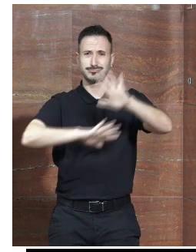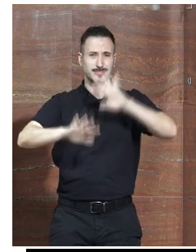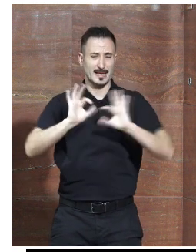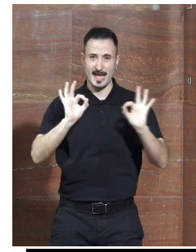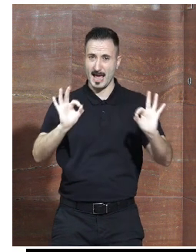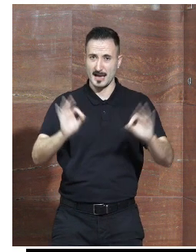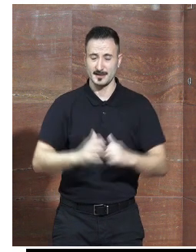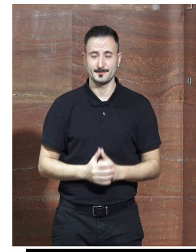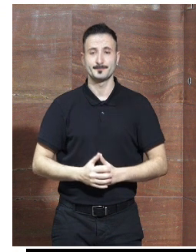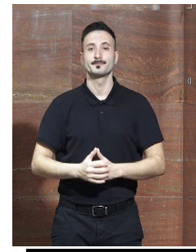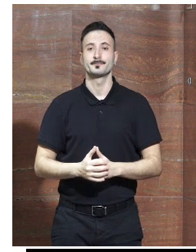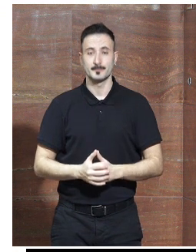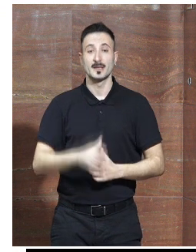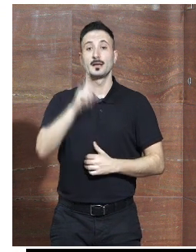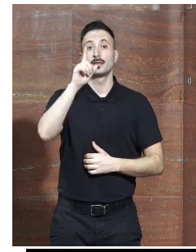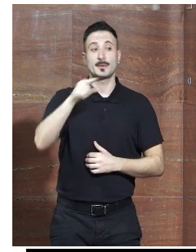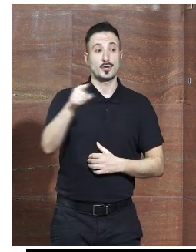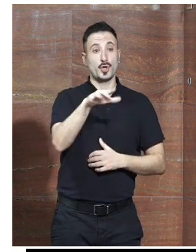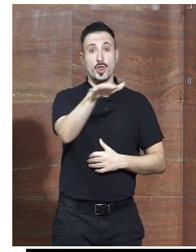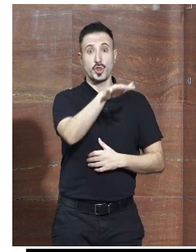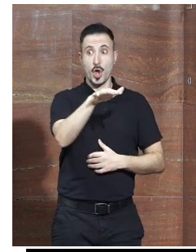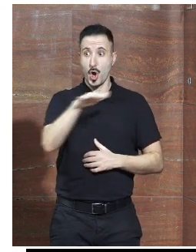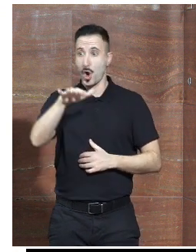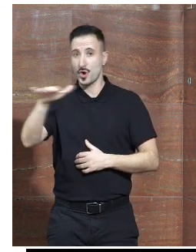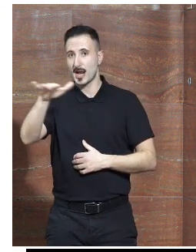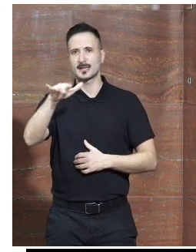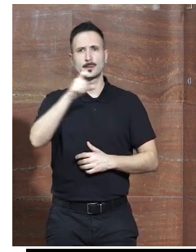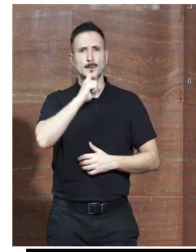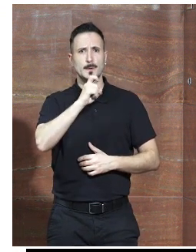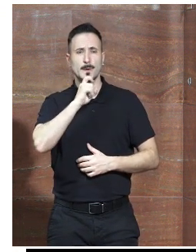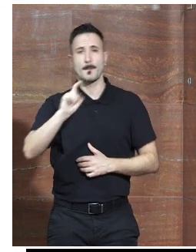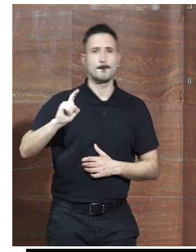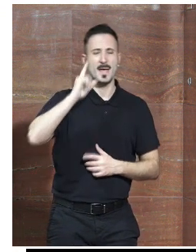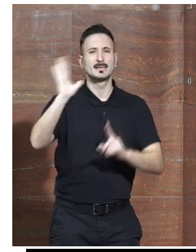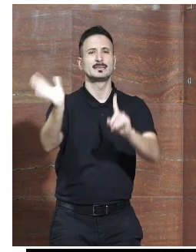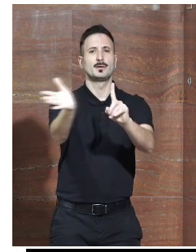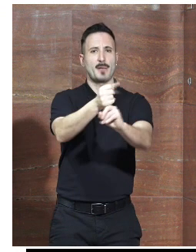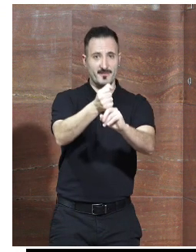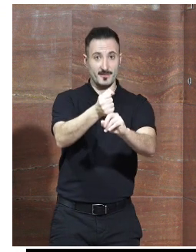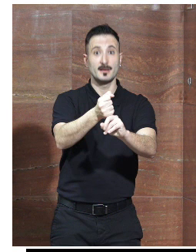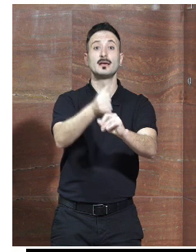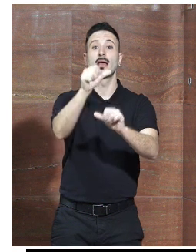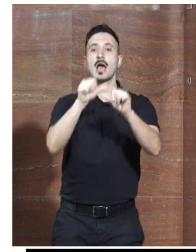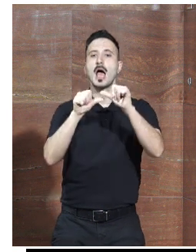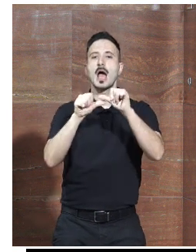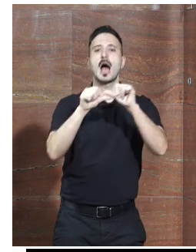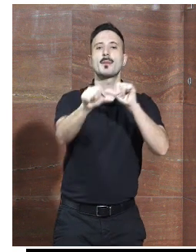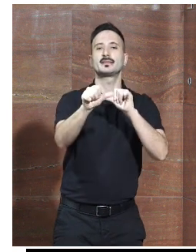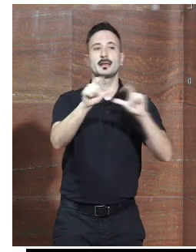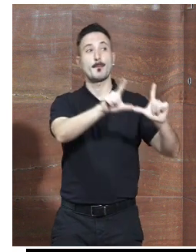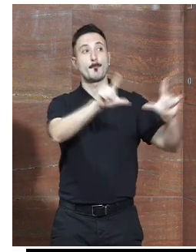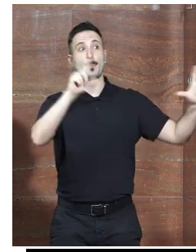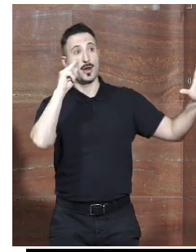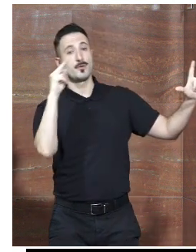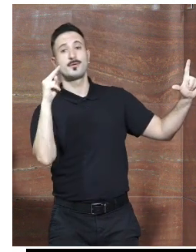ferroviario. Identificamos esas zonas de mayor complejidad y planteamos, fíjense en este plano donde